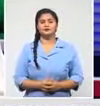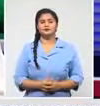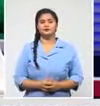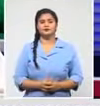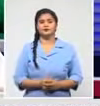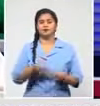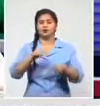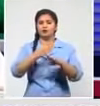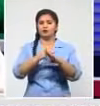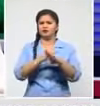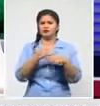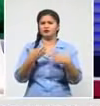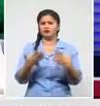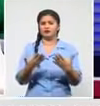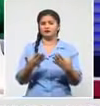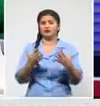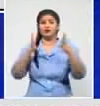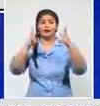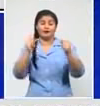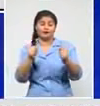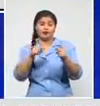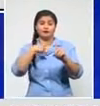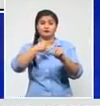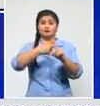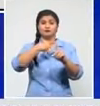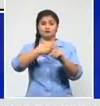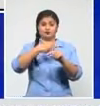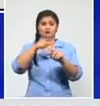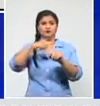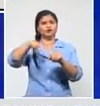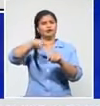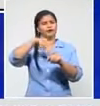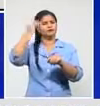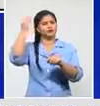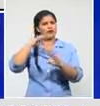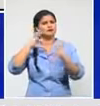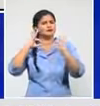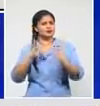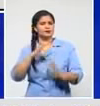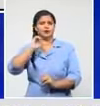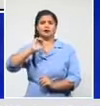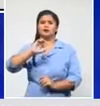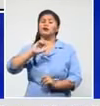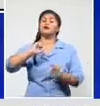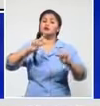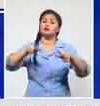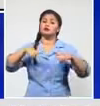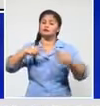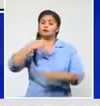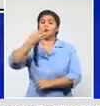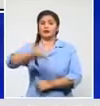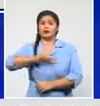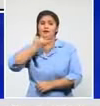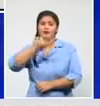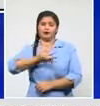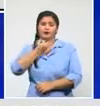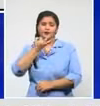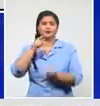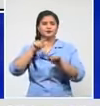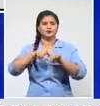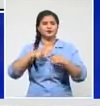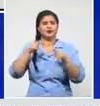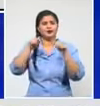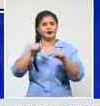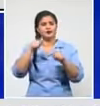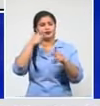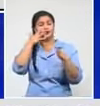casos confirmados, que saben que siempre la mencionamos, porque dice un poco la importancia de la